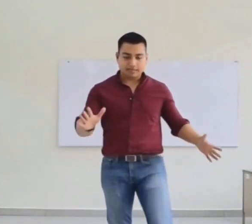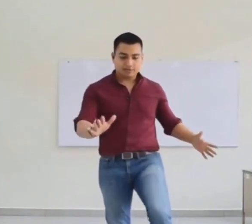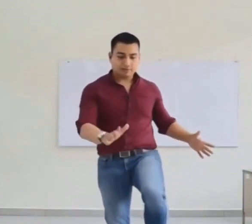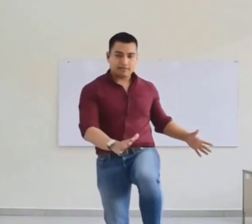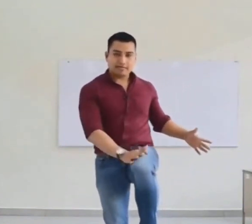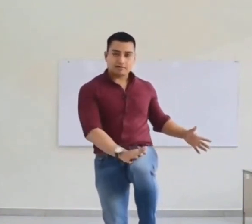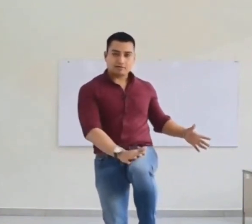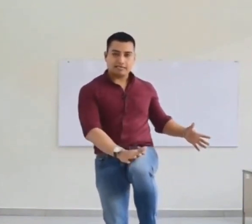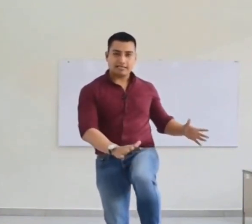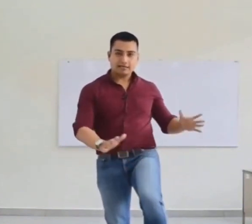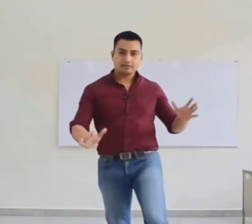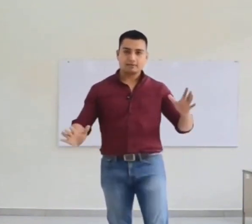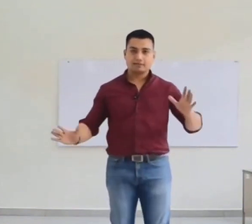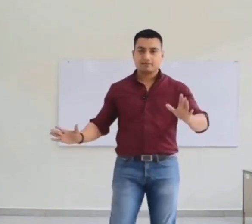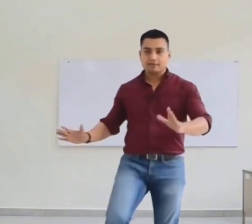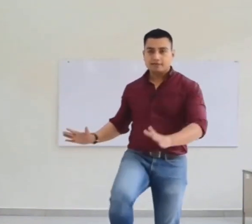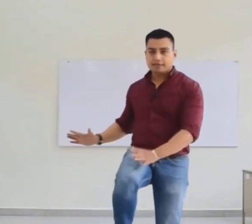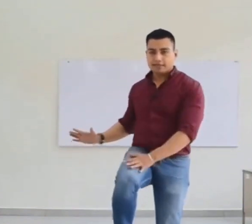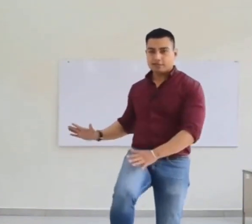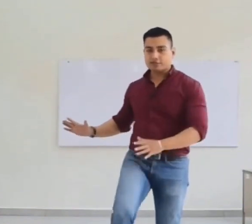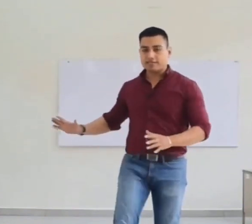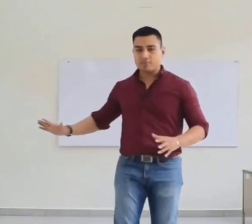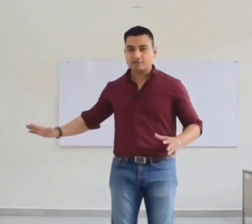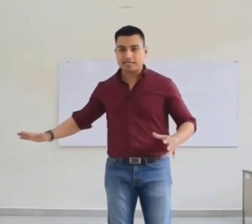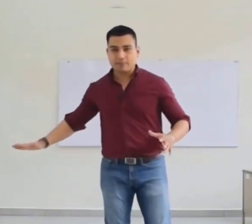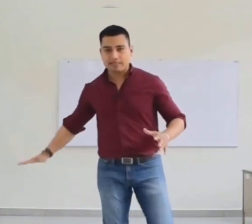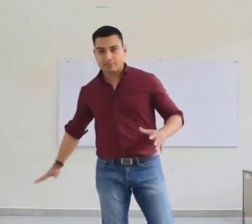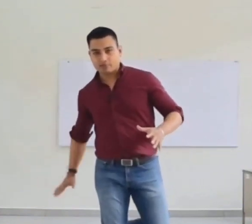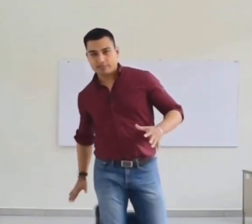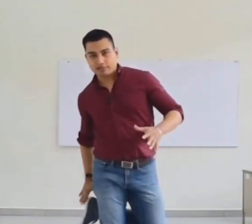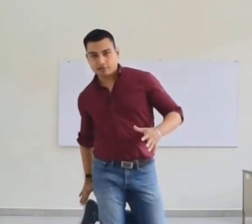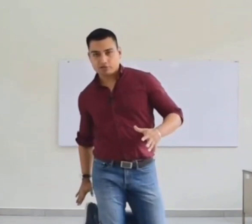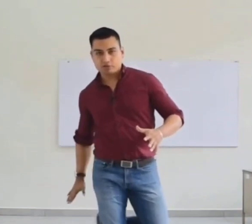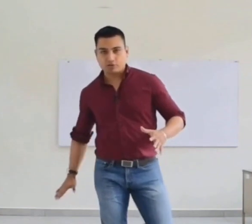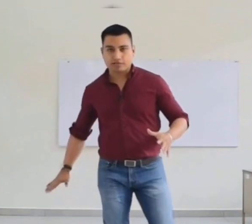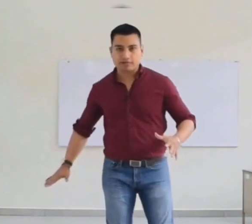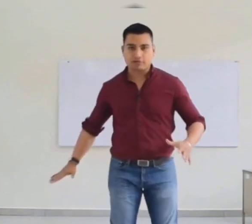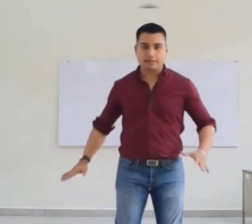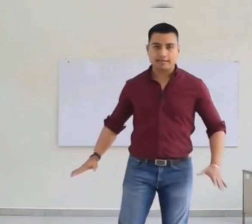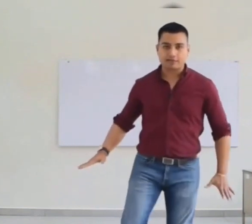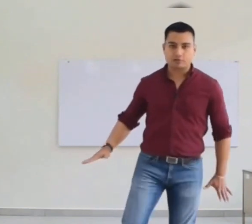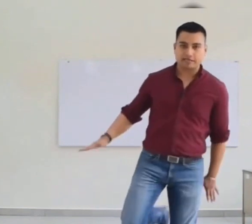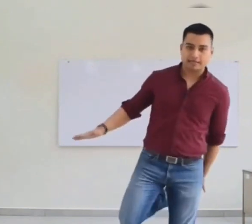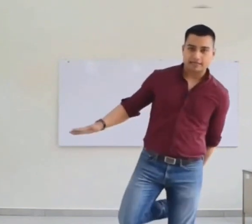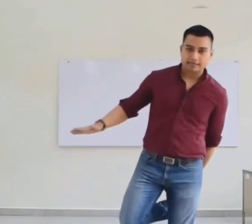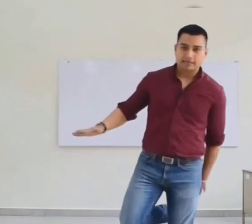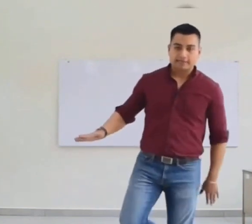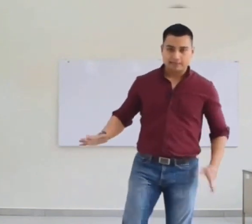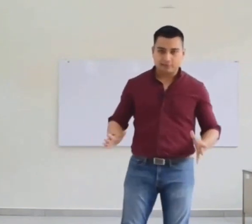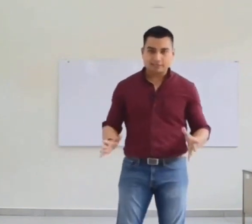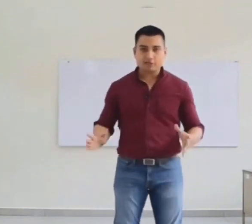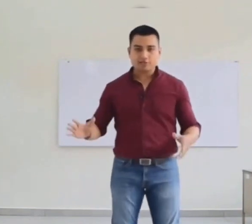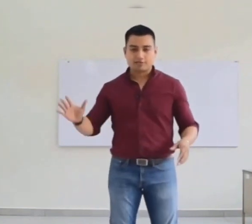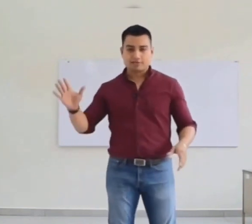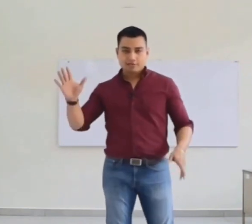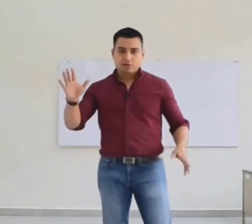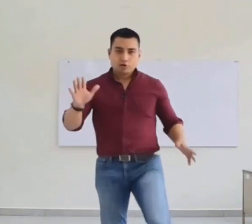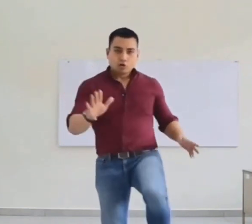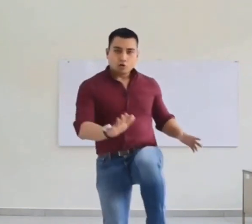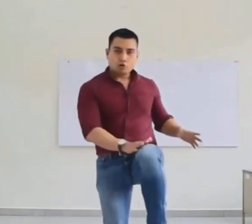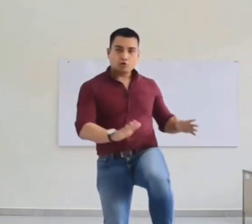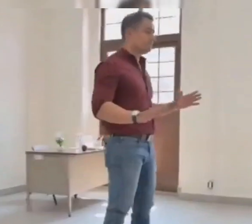al frente tocando de manera cruzada y 2 tiempos en la parte posterior tocando de manera cruzada. ¿Estamos